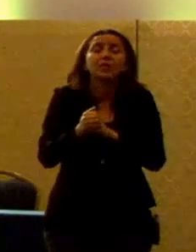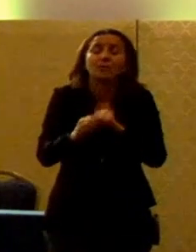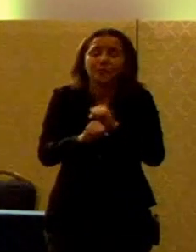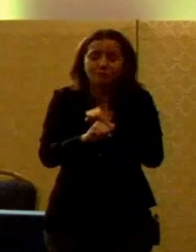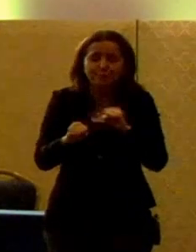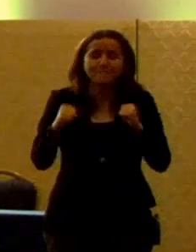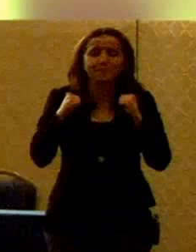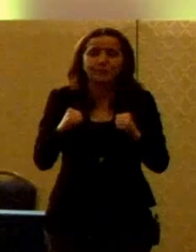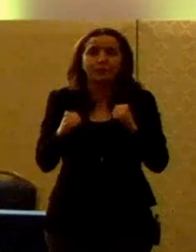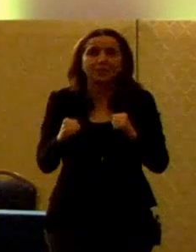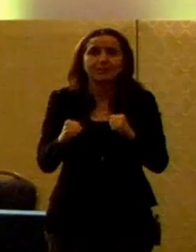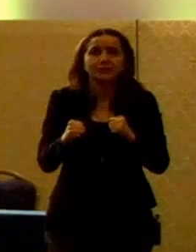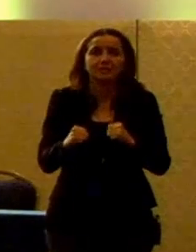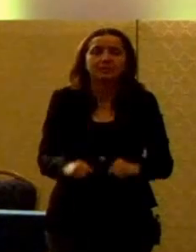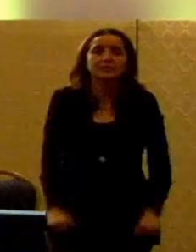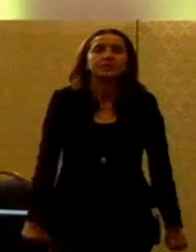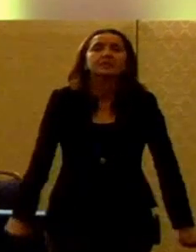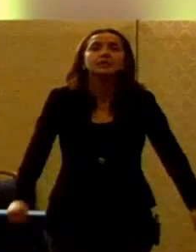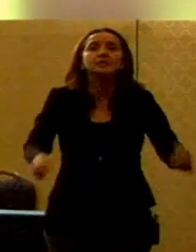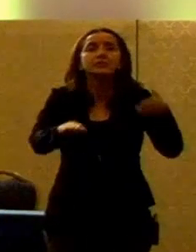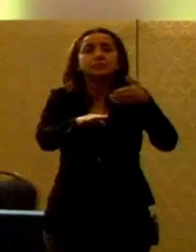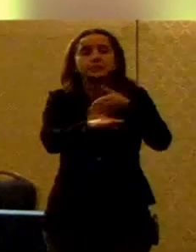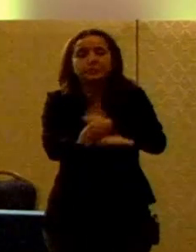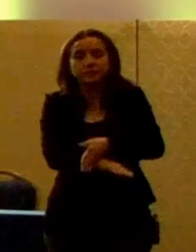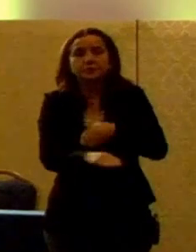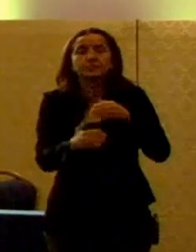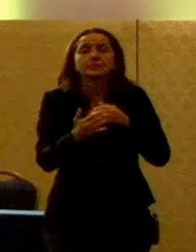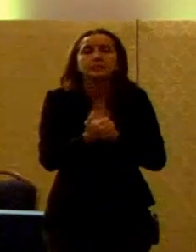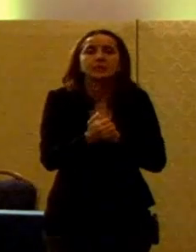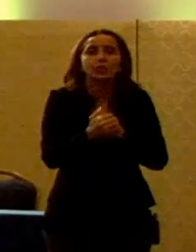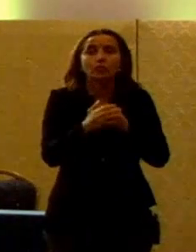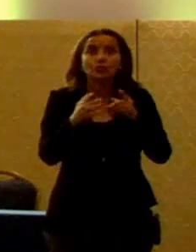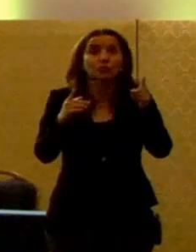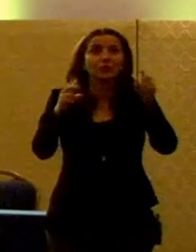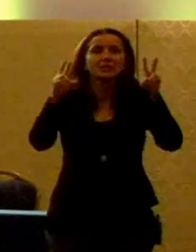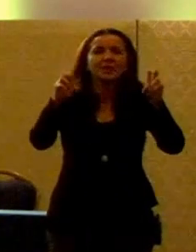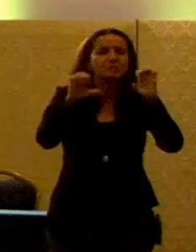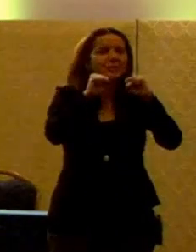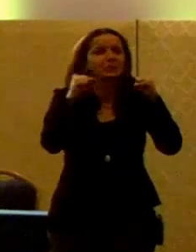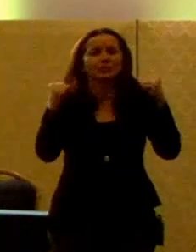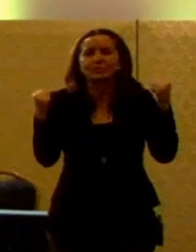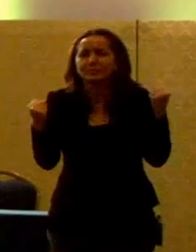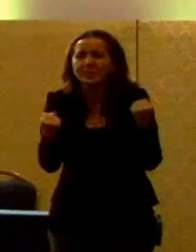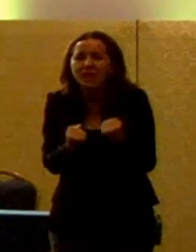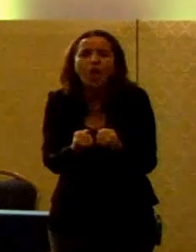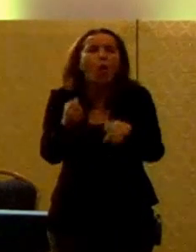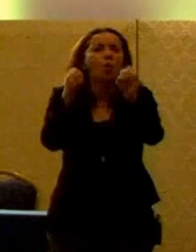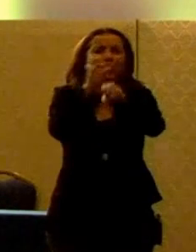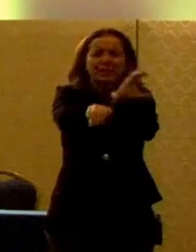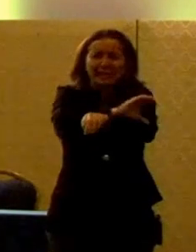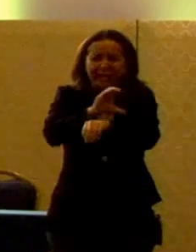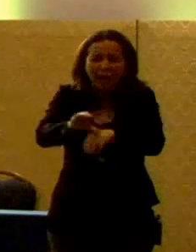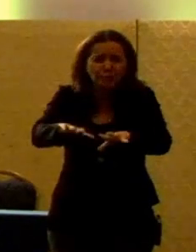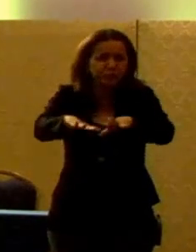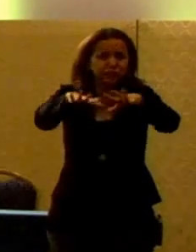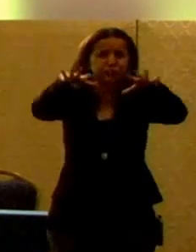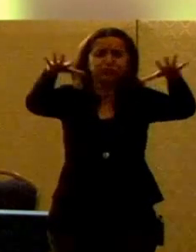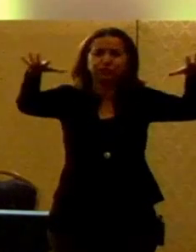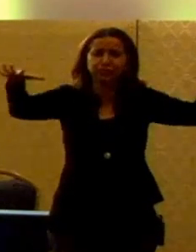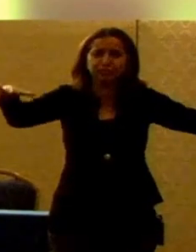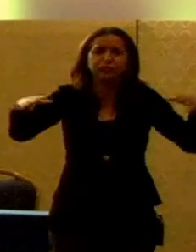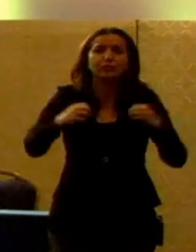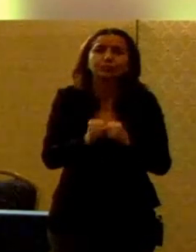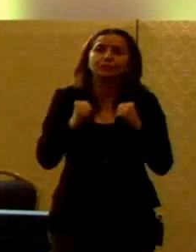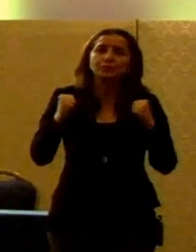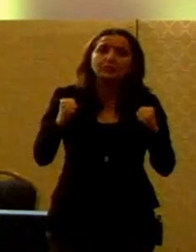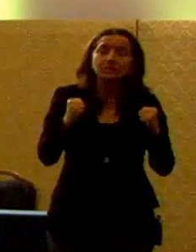en términos generales. Más allá de evitar todo el impacto social, a la parte agrícola, etcétera, o sea, en términos económicos también